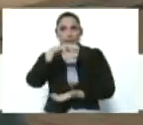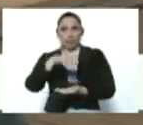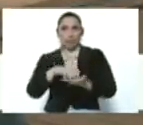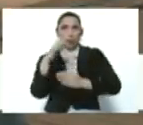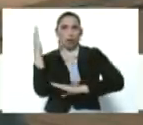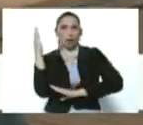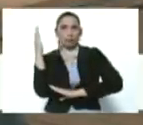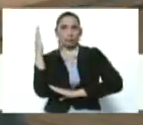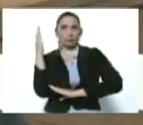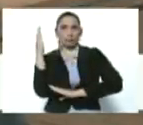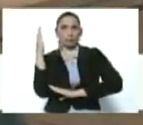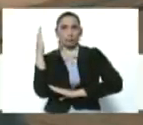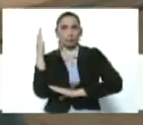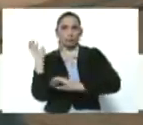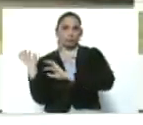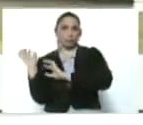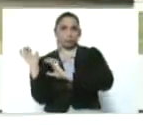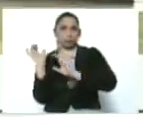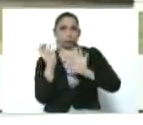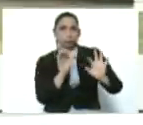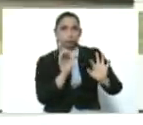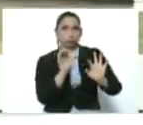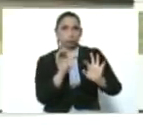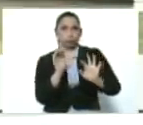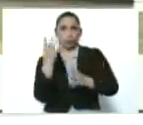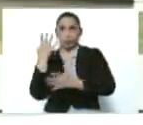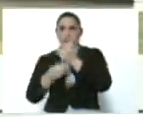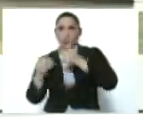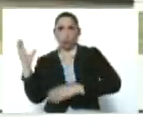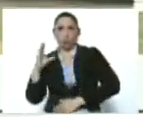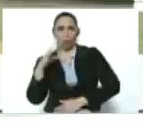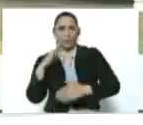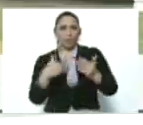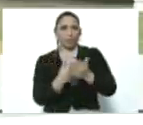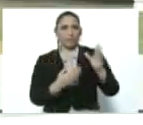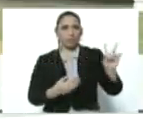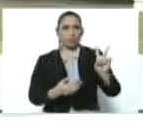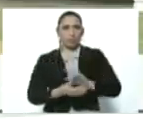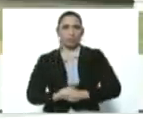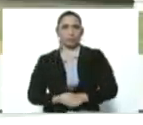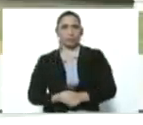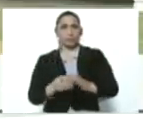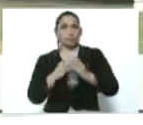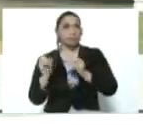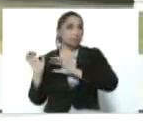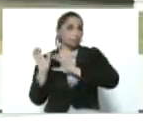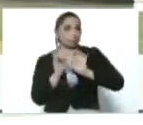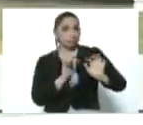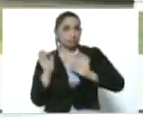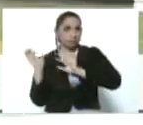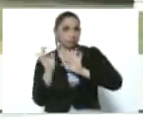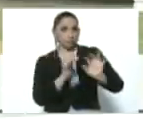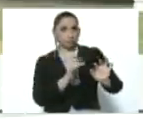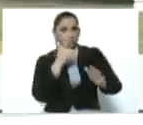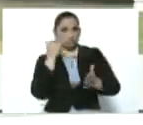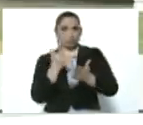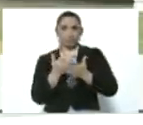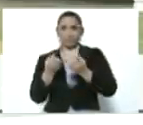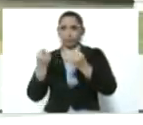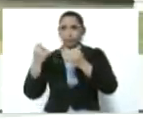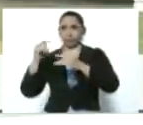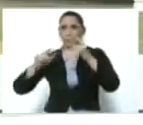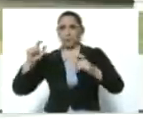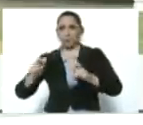lara procedente de cali colombia todos los que están llegando mirado cantidad de casos